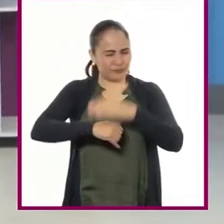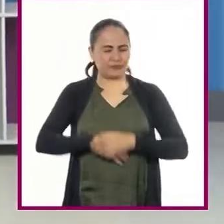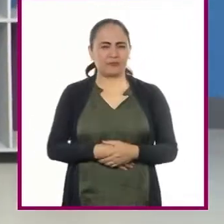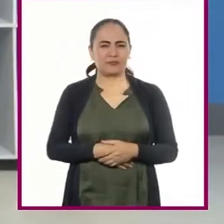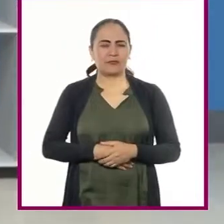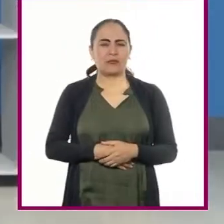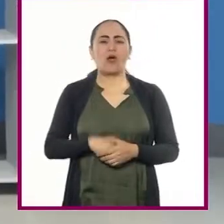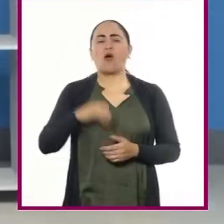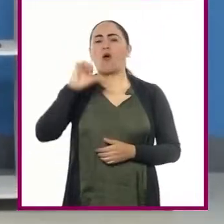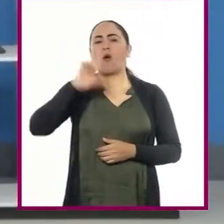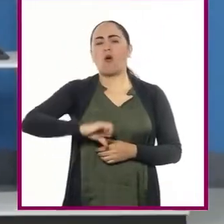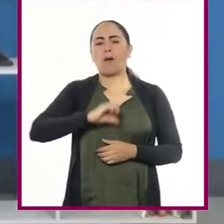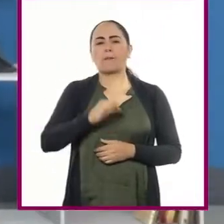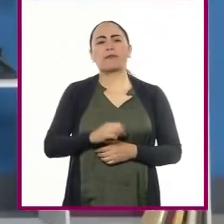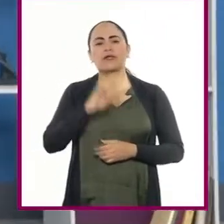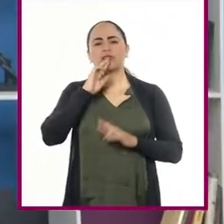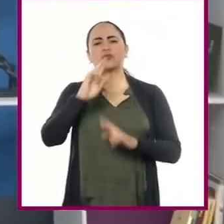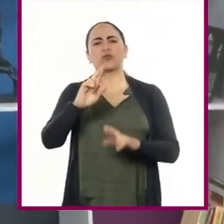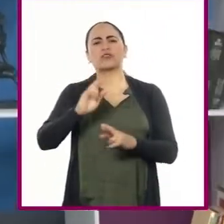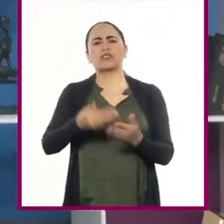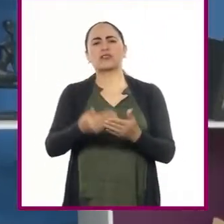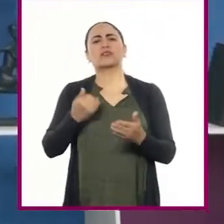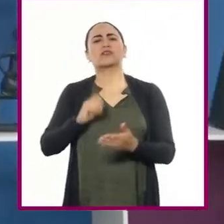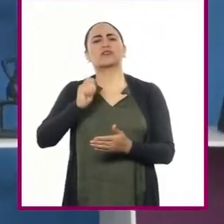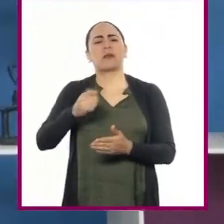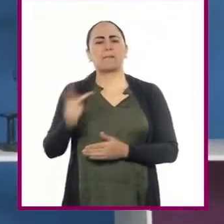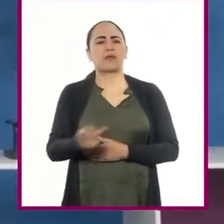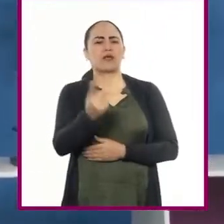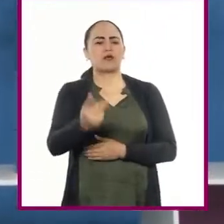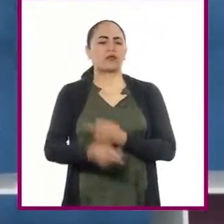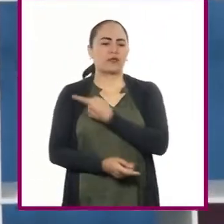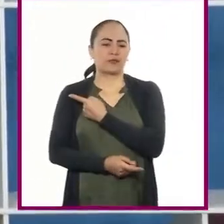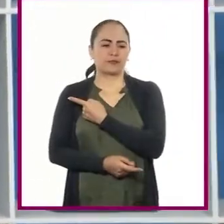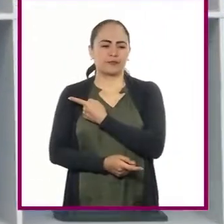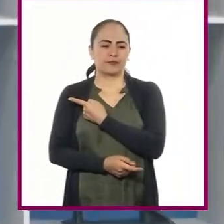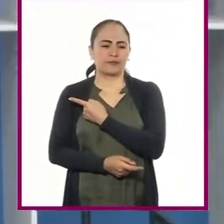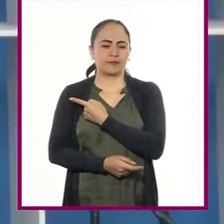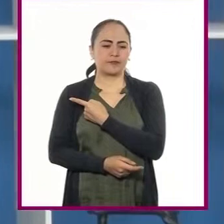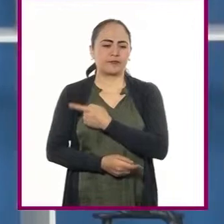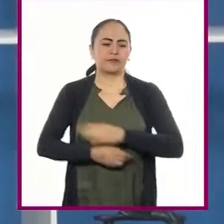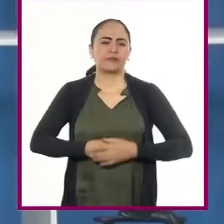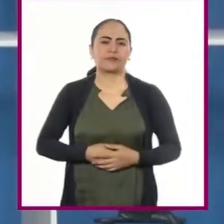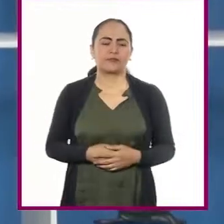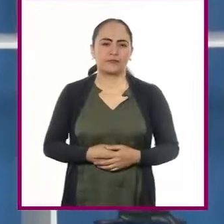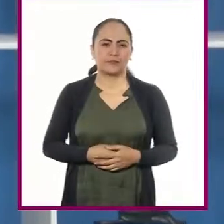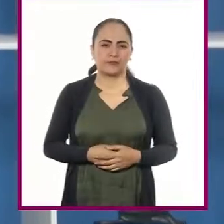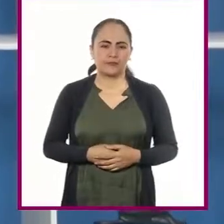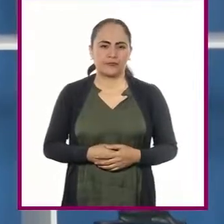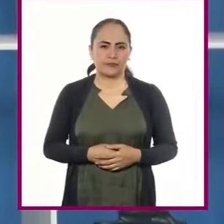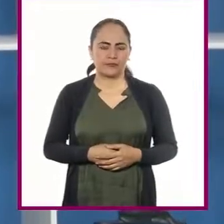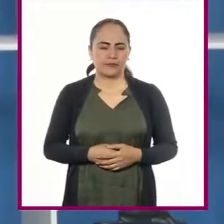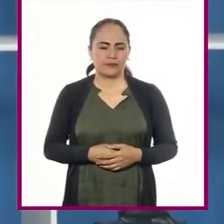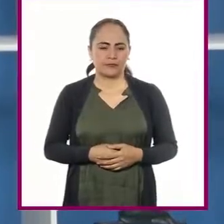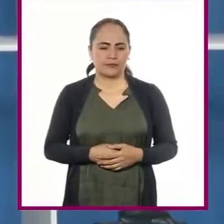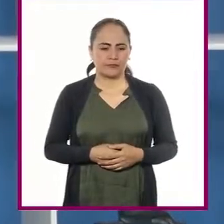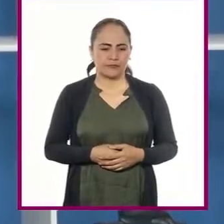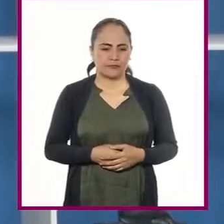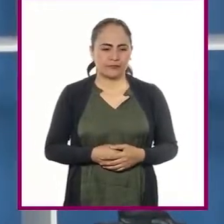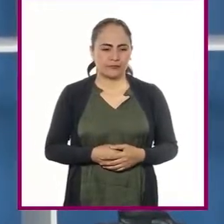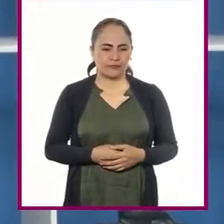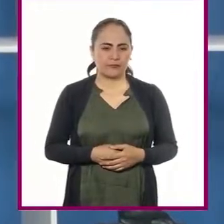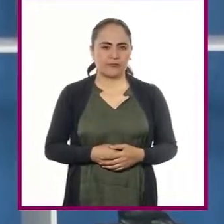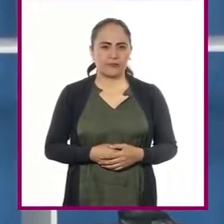buscamos responder es: ¿cómo estaba organizada la sociedad novohispana de los siglos XVI